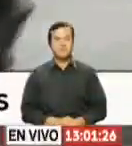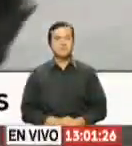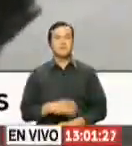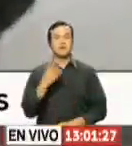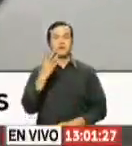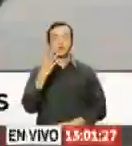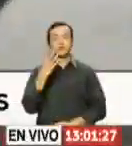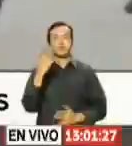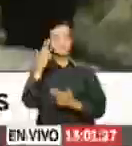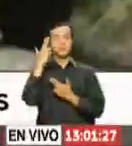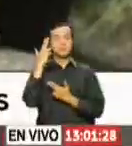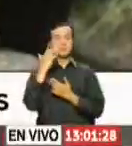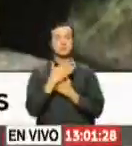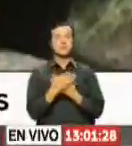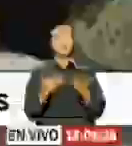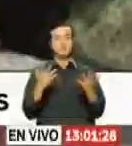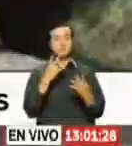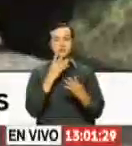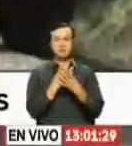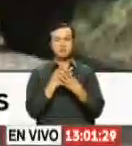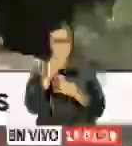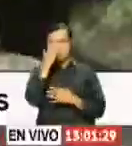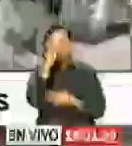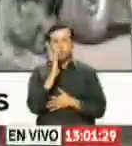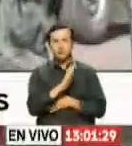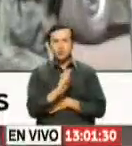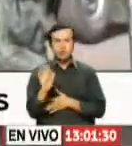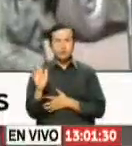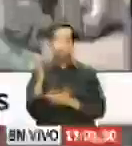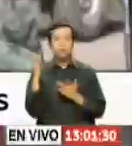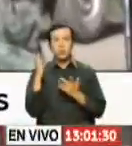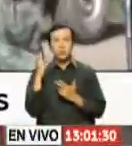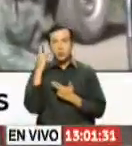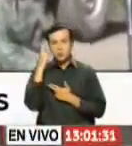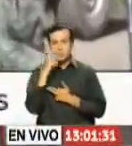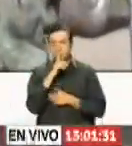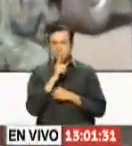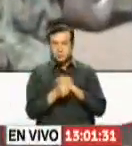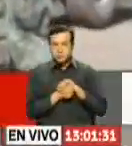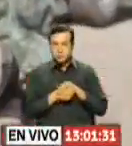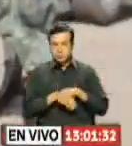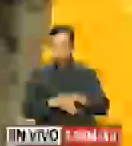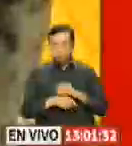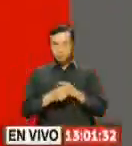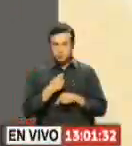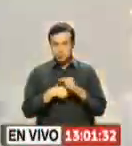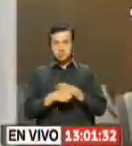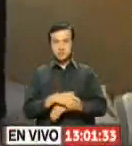14 militares en servicio activo fueron detenidos por presunto tráfico de armas de fuego.